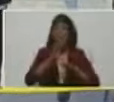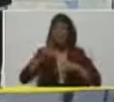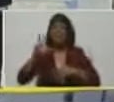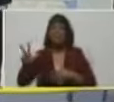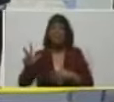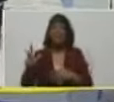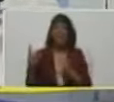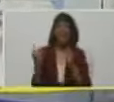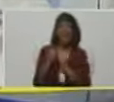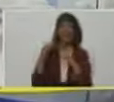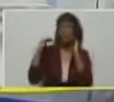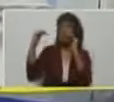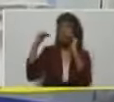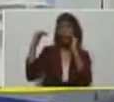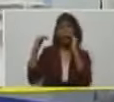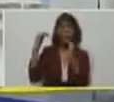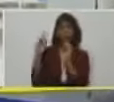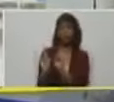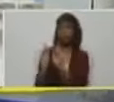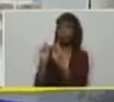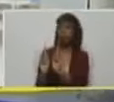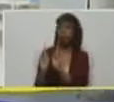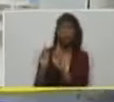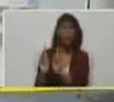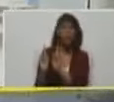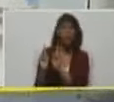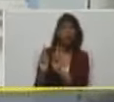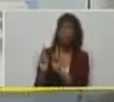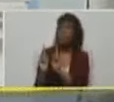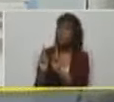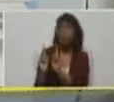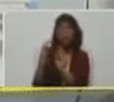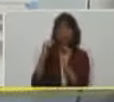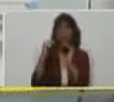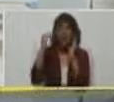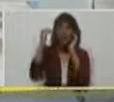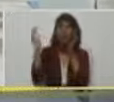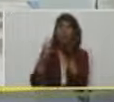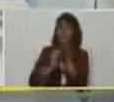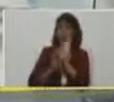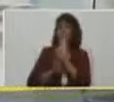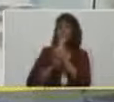al lado de él? Igual. Parejito. Entonces estoy creciendo otra vez.